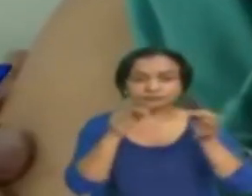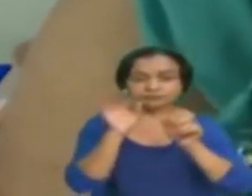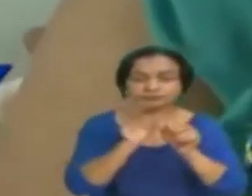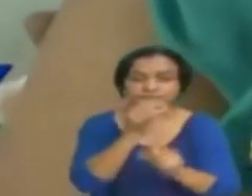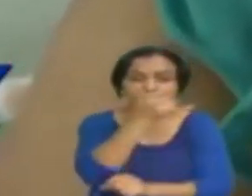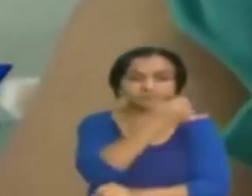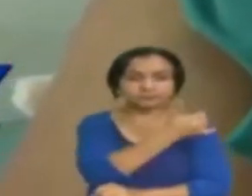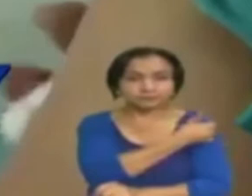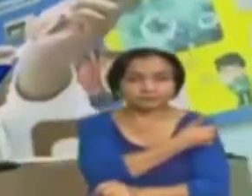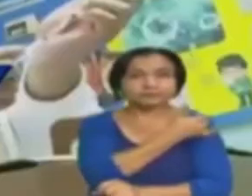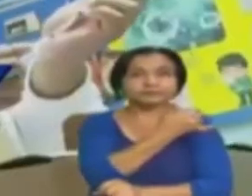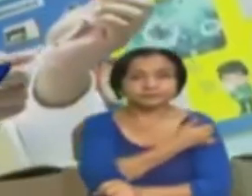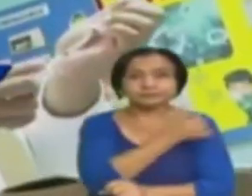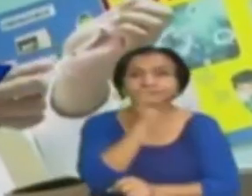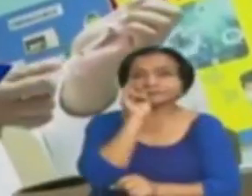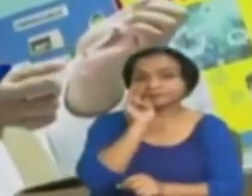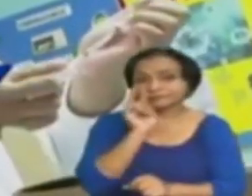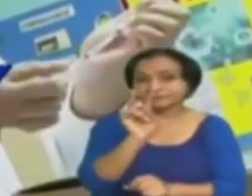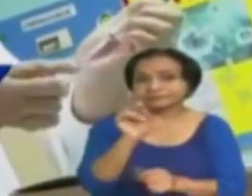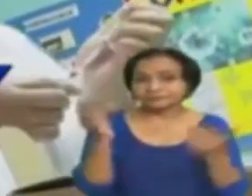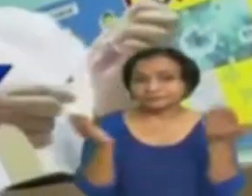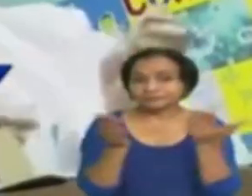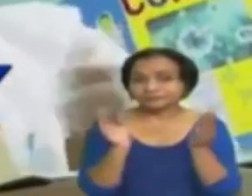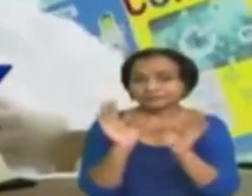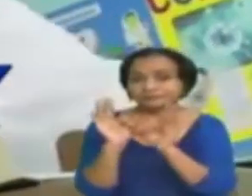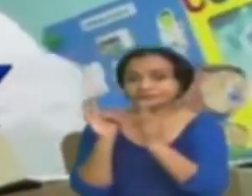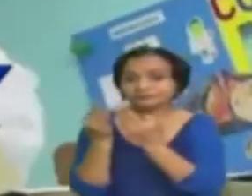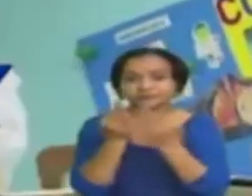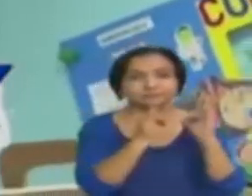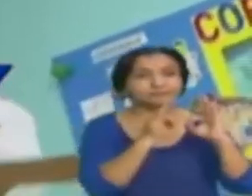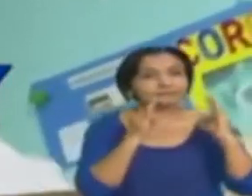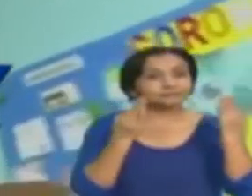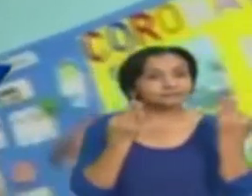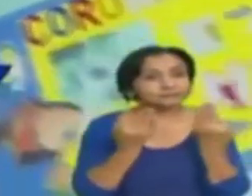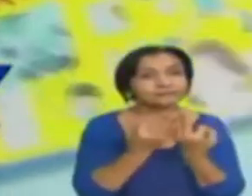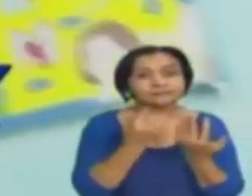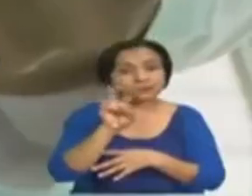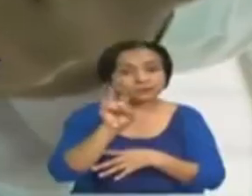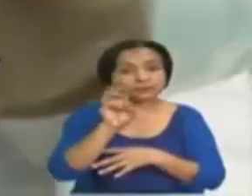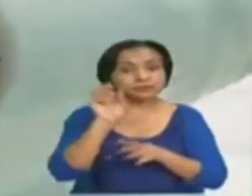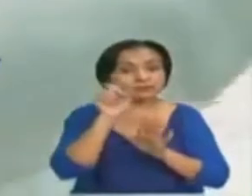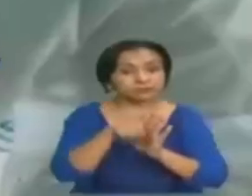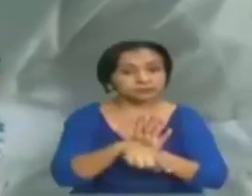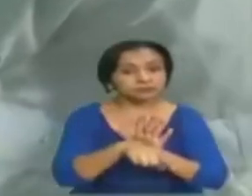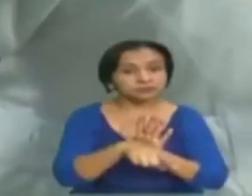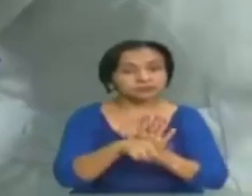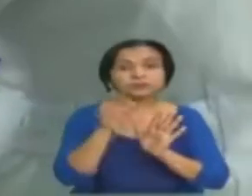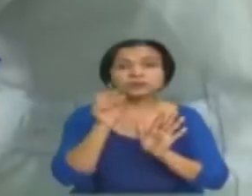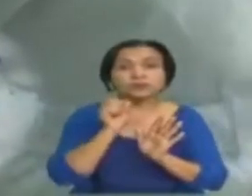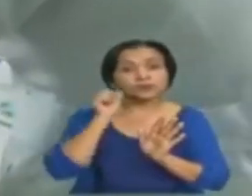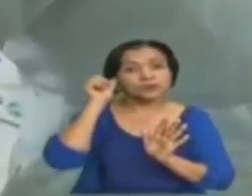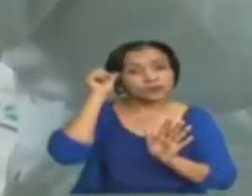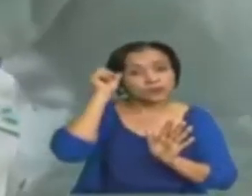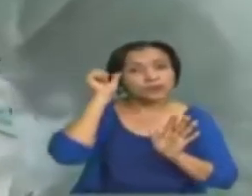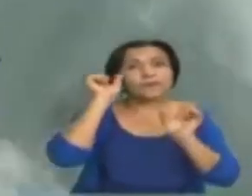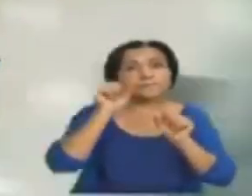Clínica Médica Previsional, subsede de SASA también, y en Prinza Polca, Hospital Prisu